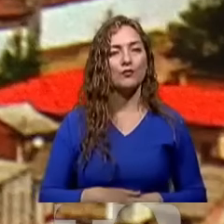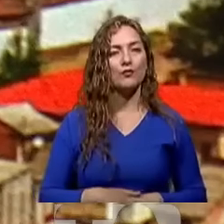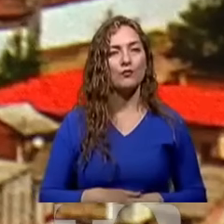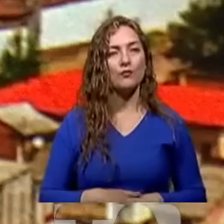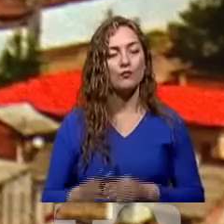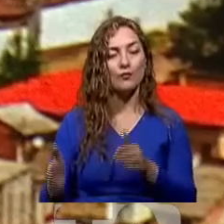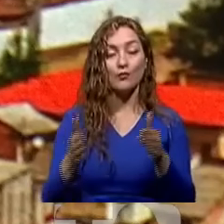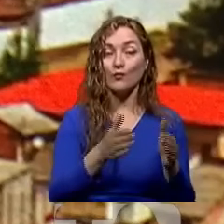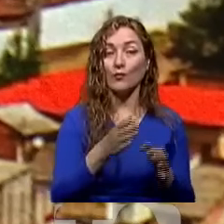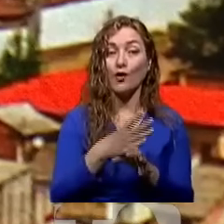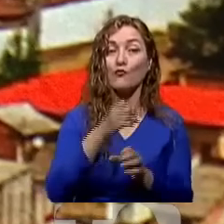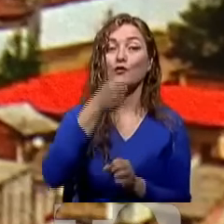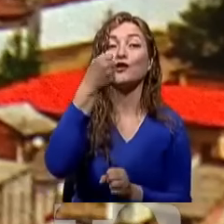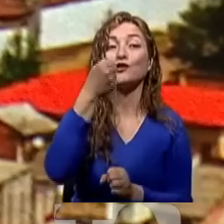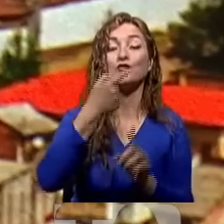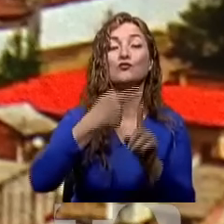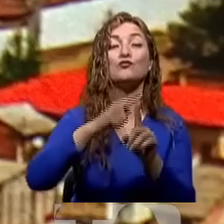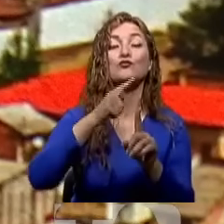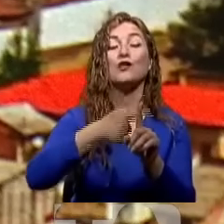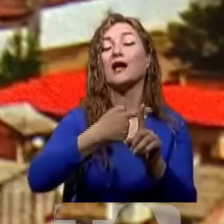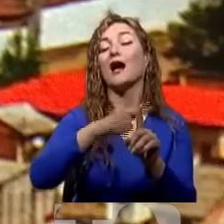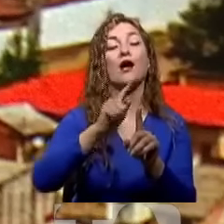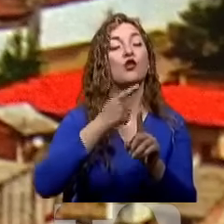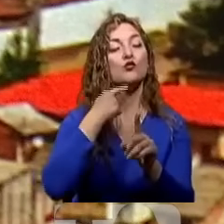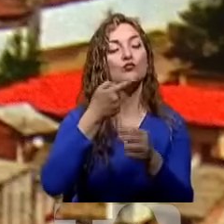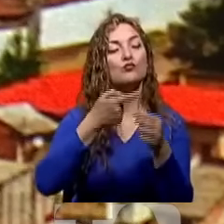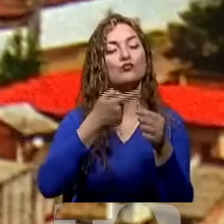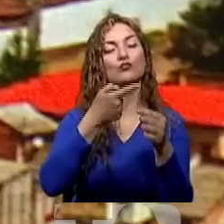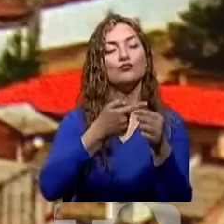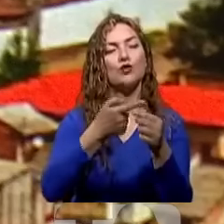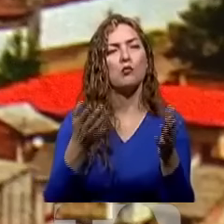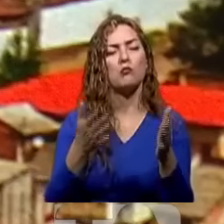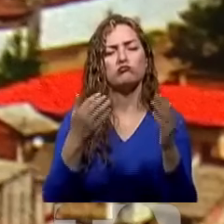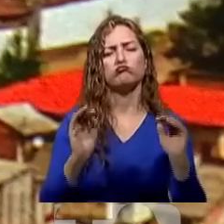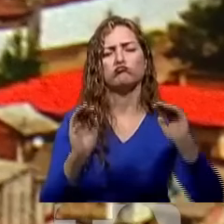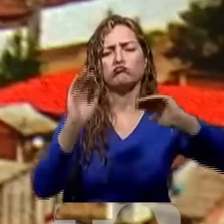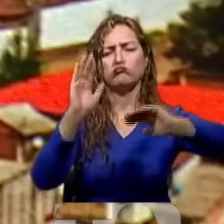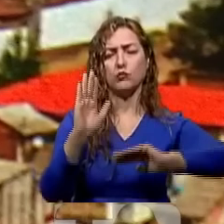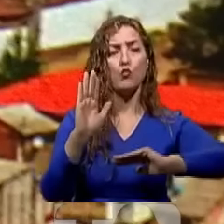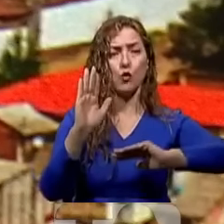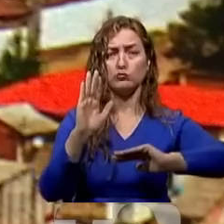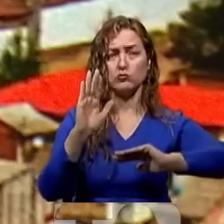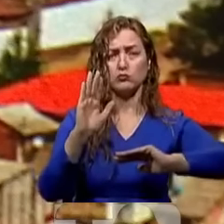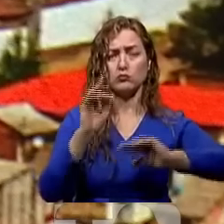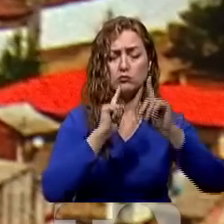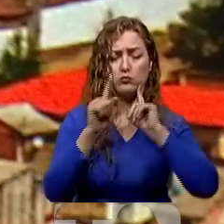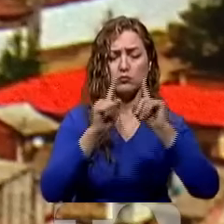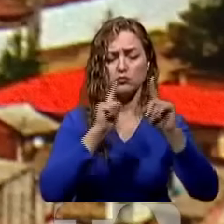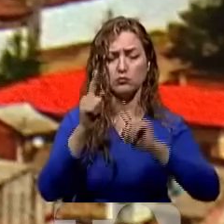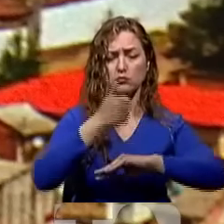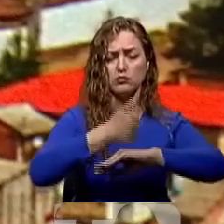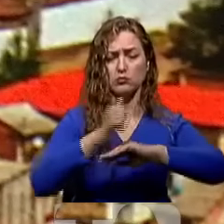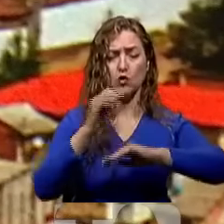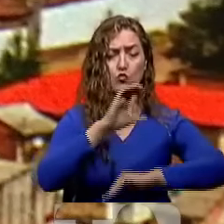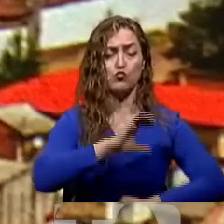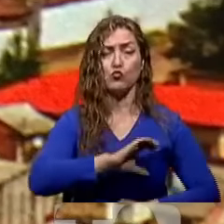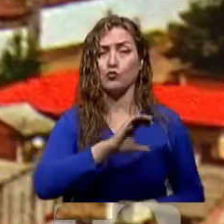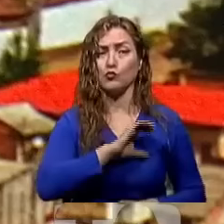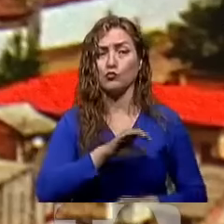La Federación de Mercados de Quito ratificó su compromiso de mantener el diálogo con las autoridades municipales sobre